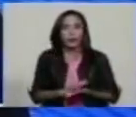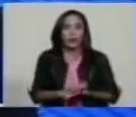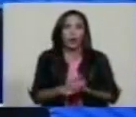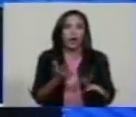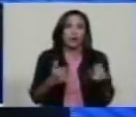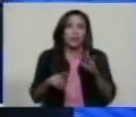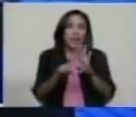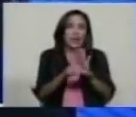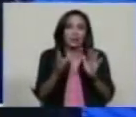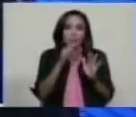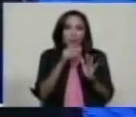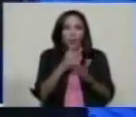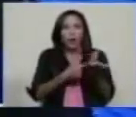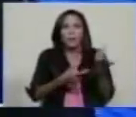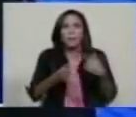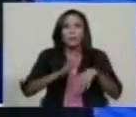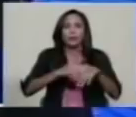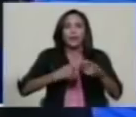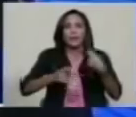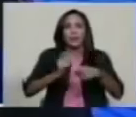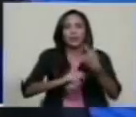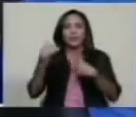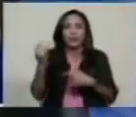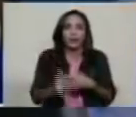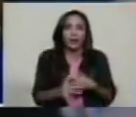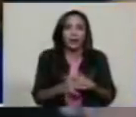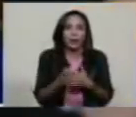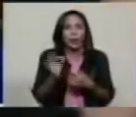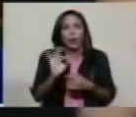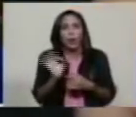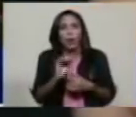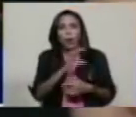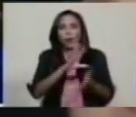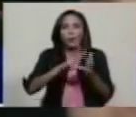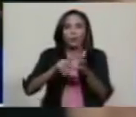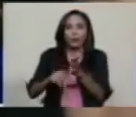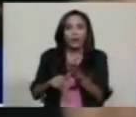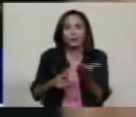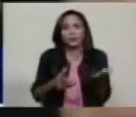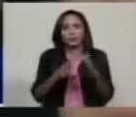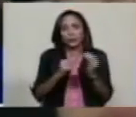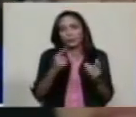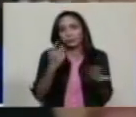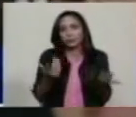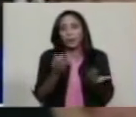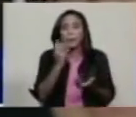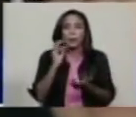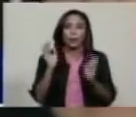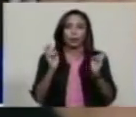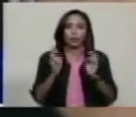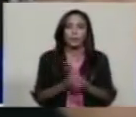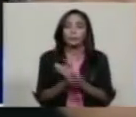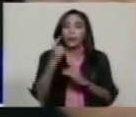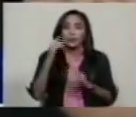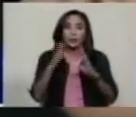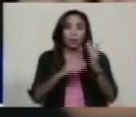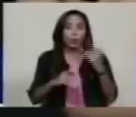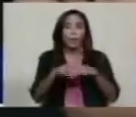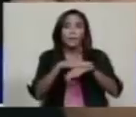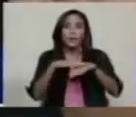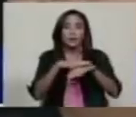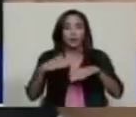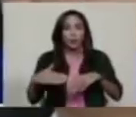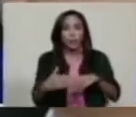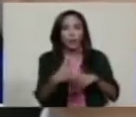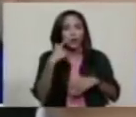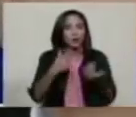favorables para todos nosotros y estamos tratando de resolverlo. Ya se están resolviendo con el Ministerio de Pesca las debidas diligencias en materia de